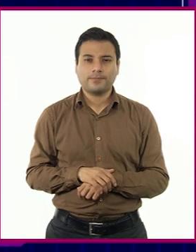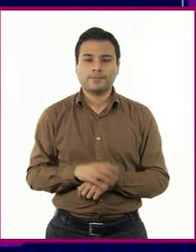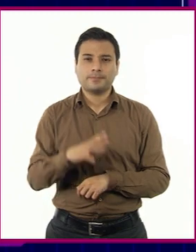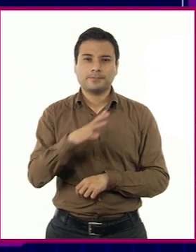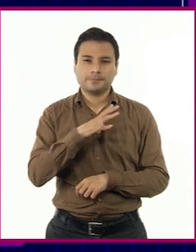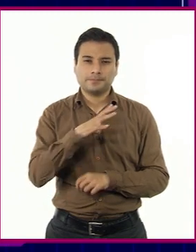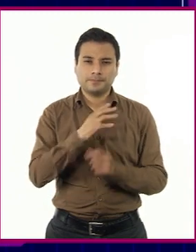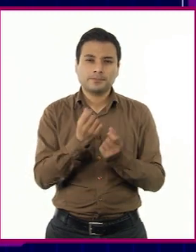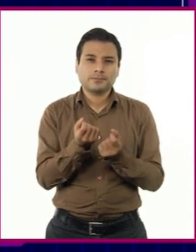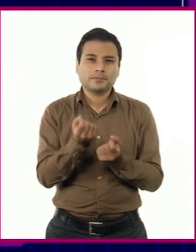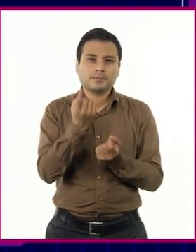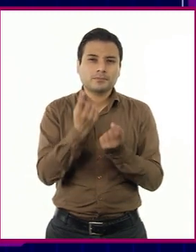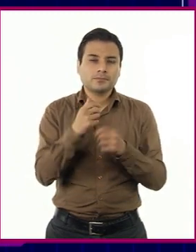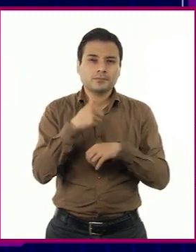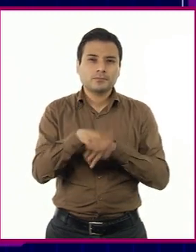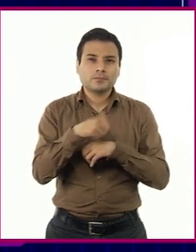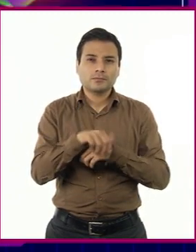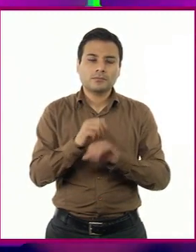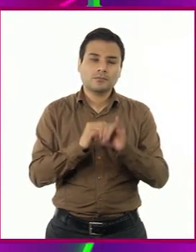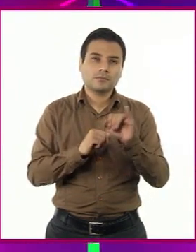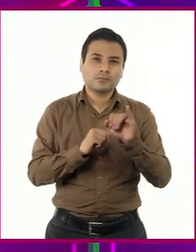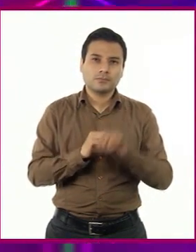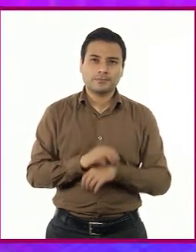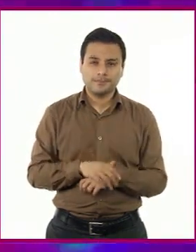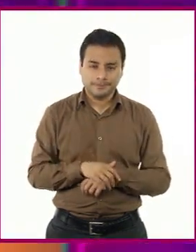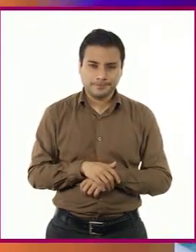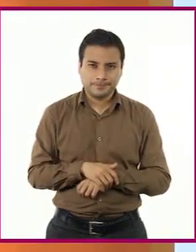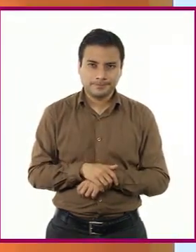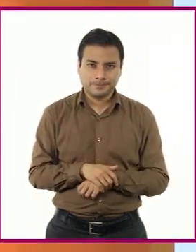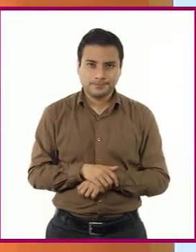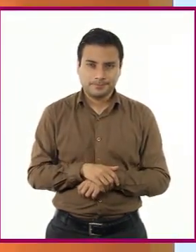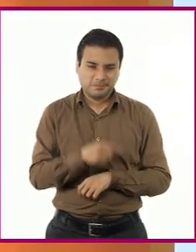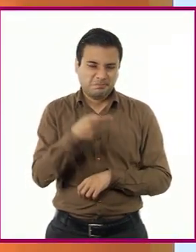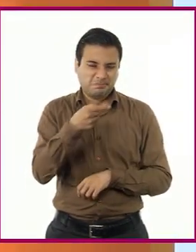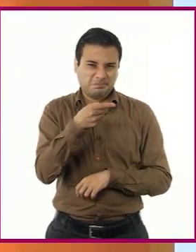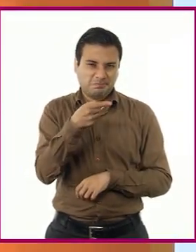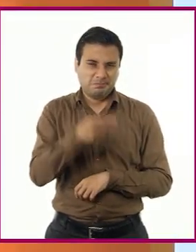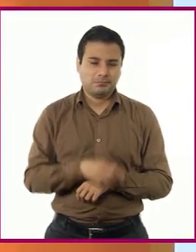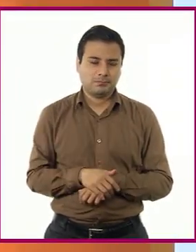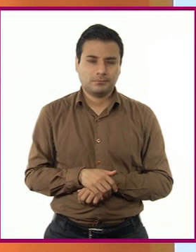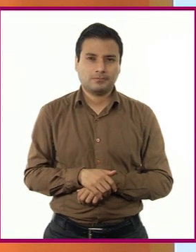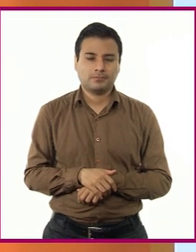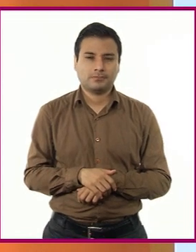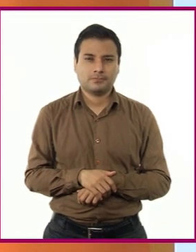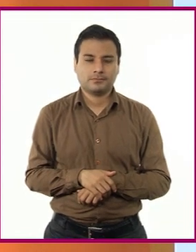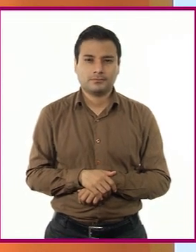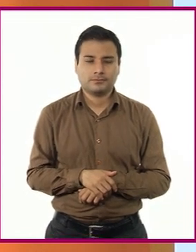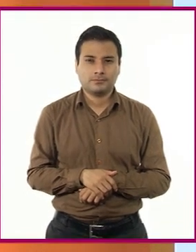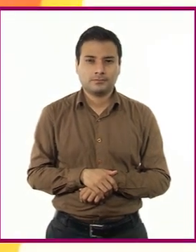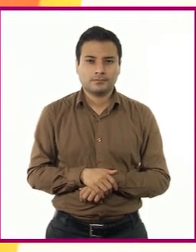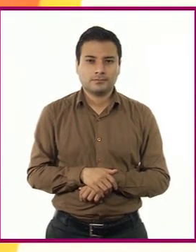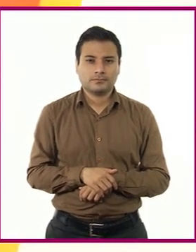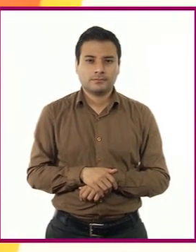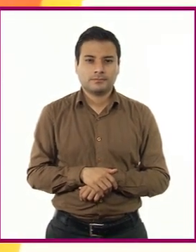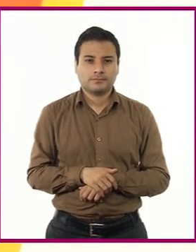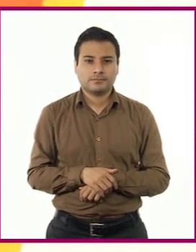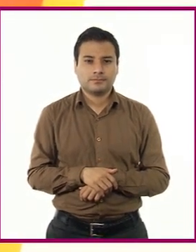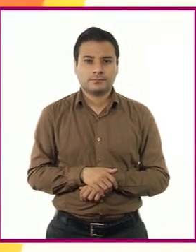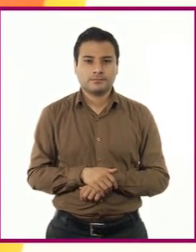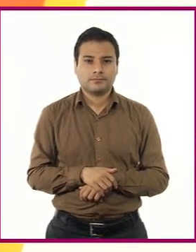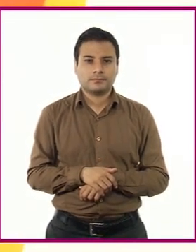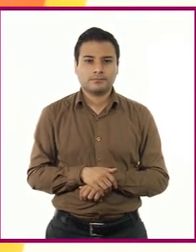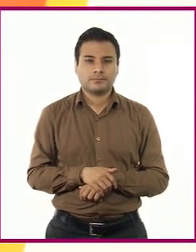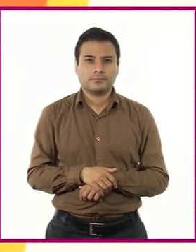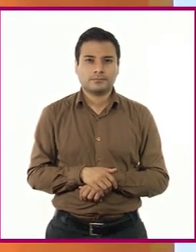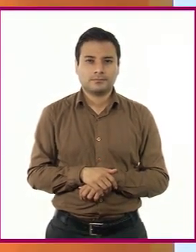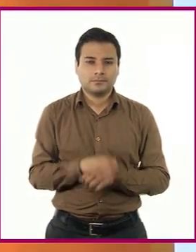desviación es negativa están a la izquierda de la media. Por lo tanto, Enrique, ¿qué dato muestra una